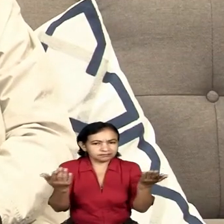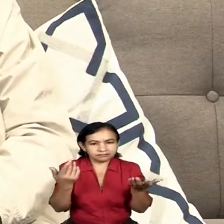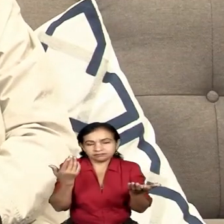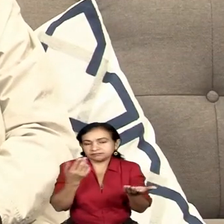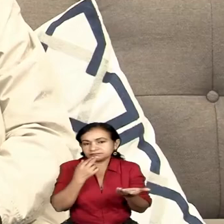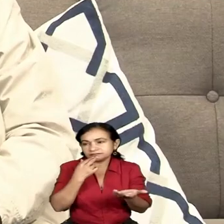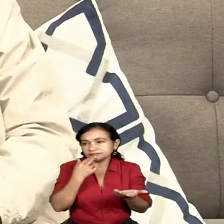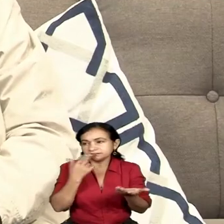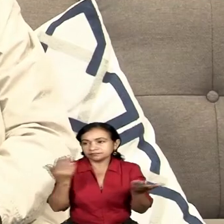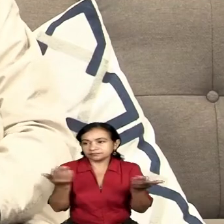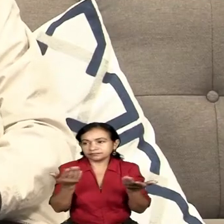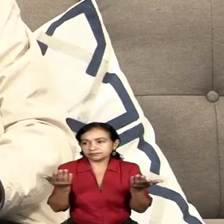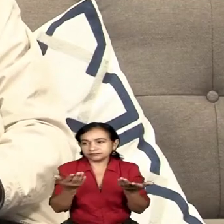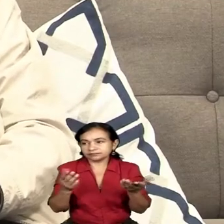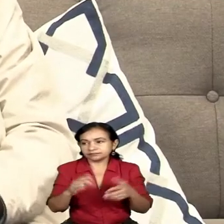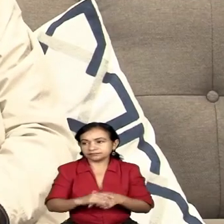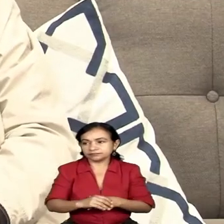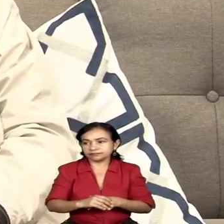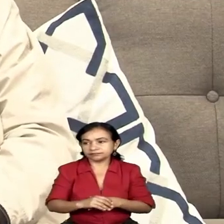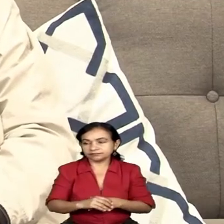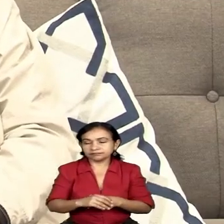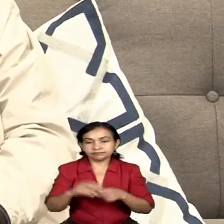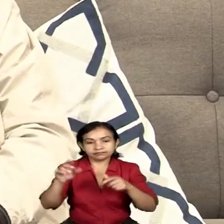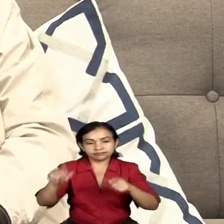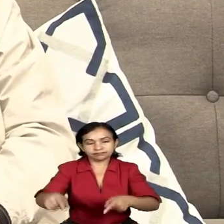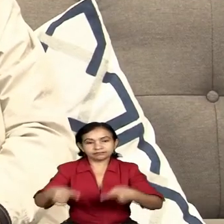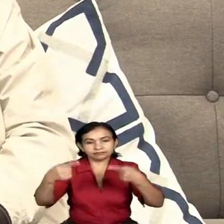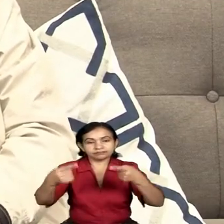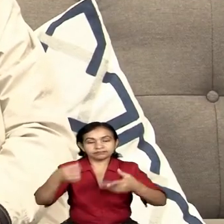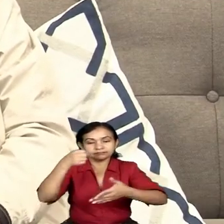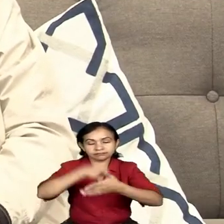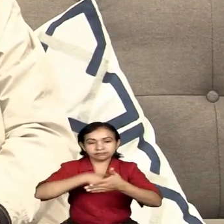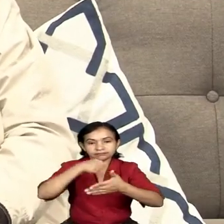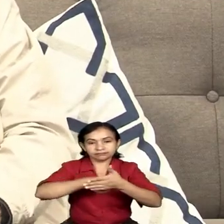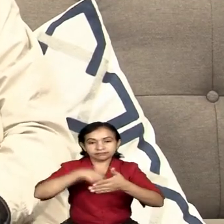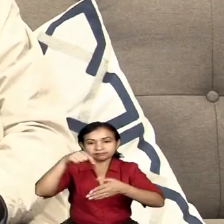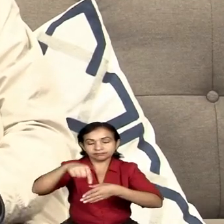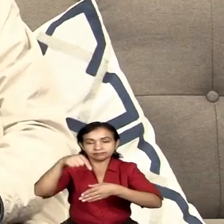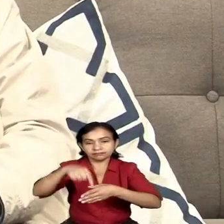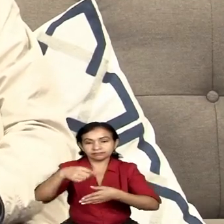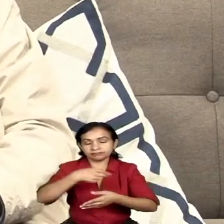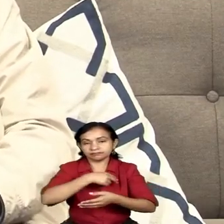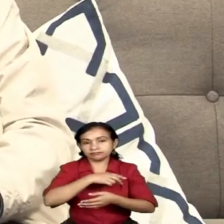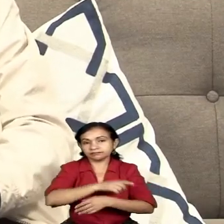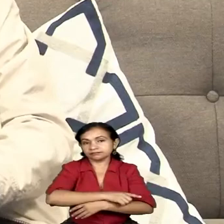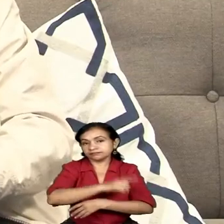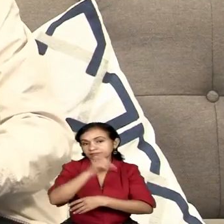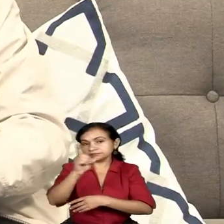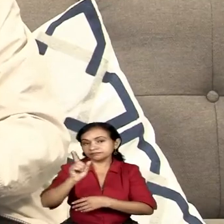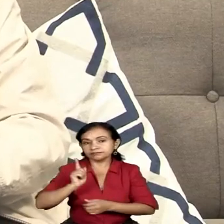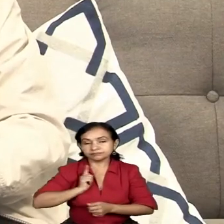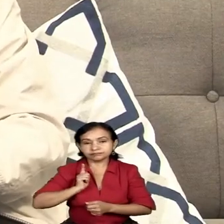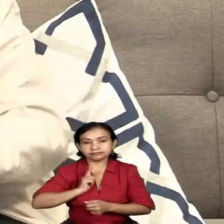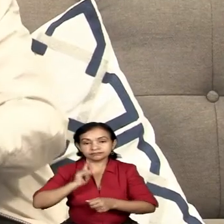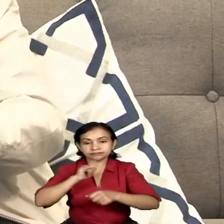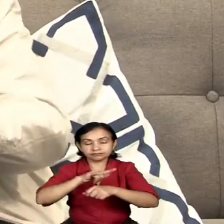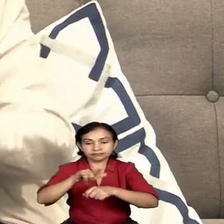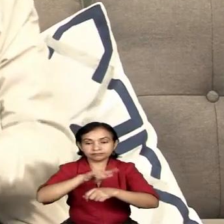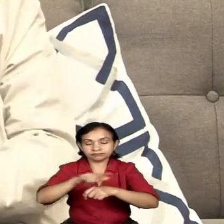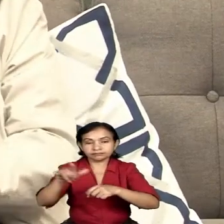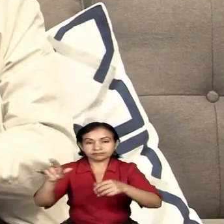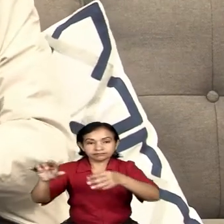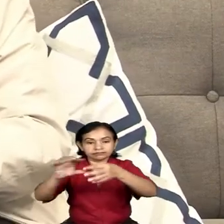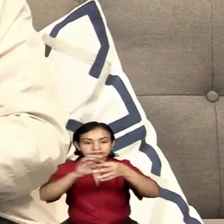Entonces, eso es contra lo que estamos luchando. Pero eso es lo que tenemos que buscar, esa